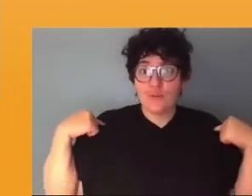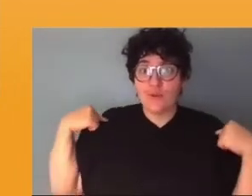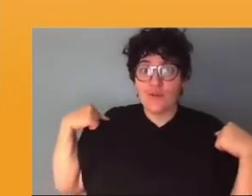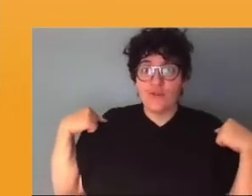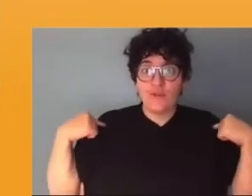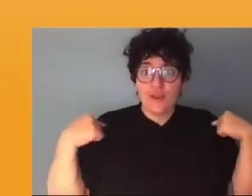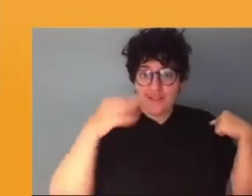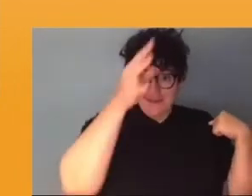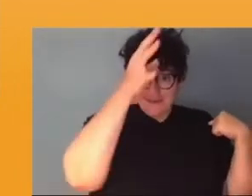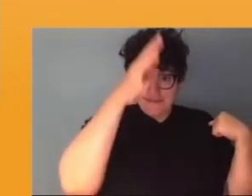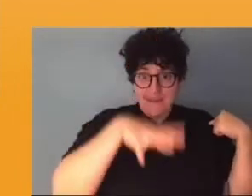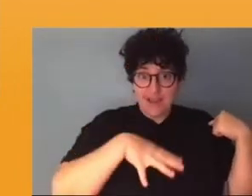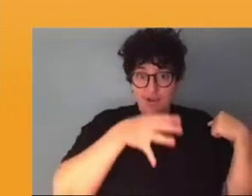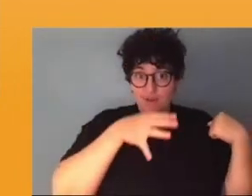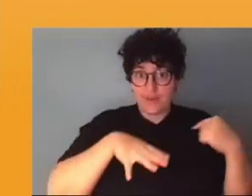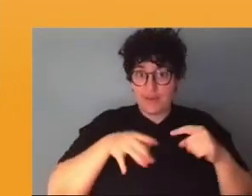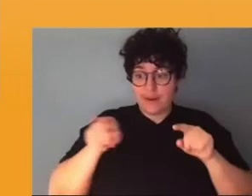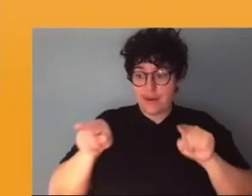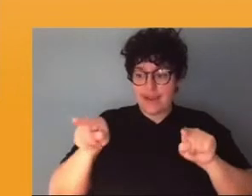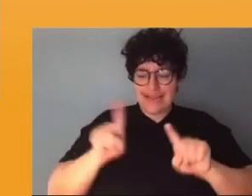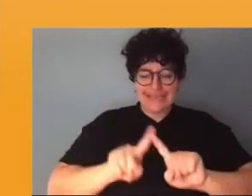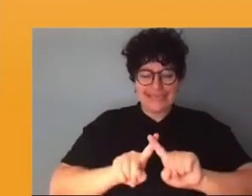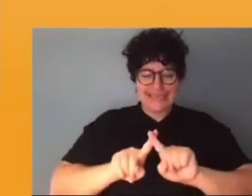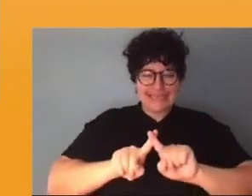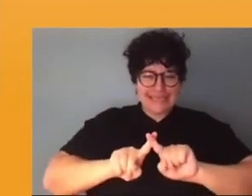es tan distinto